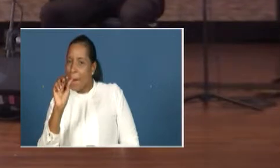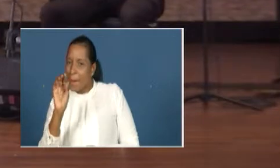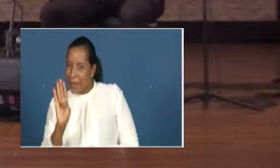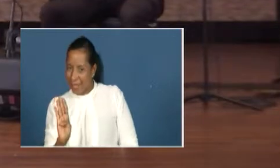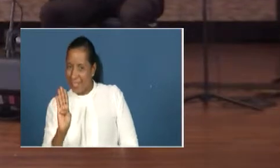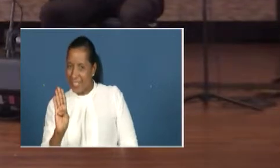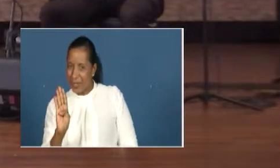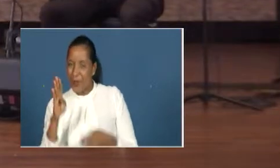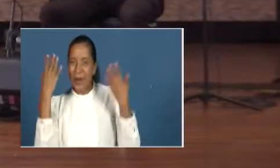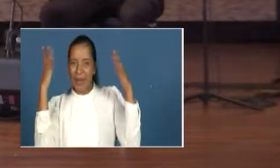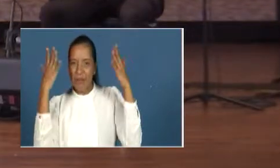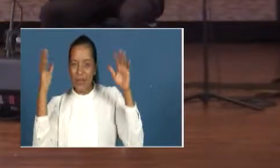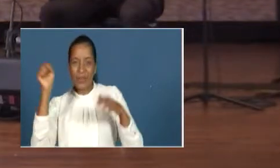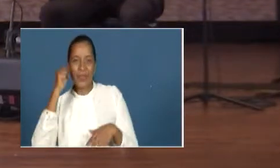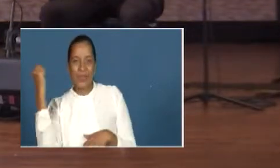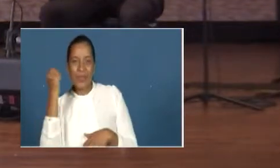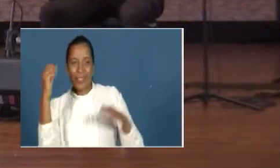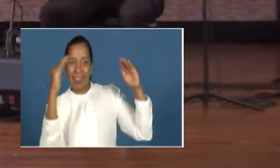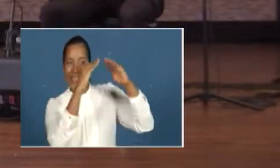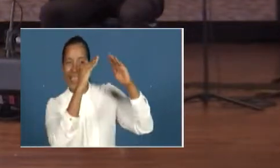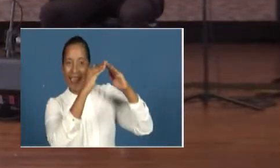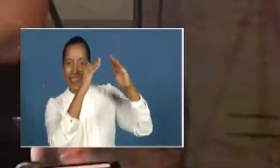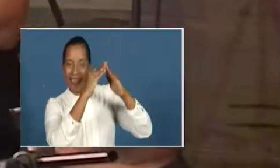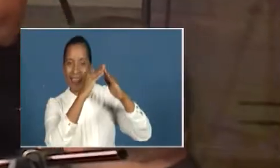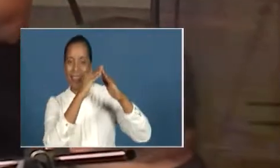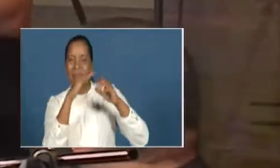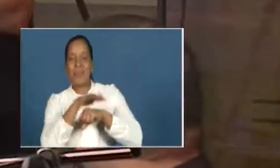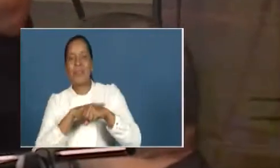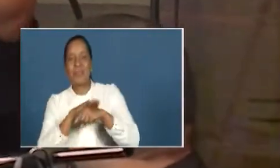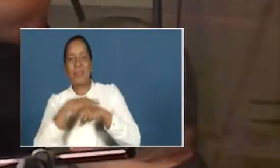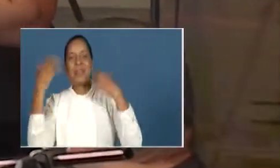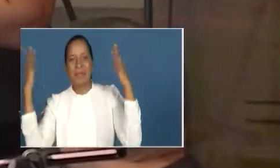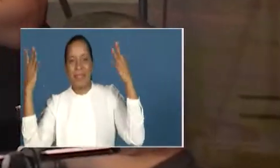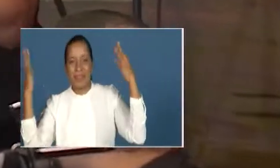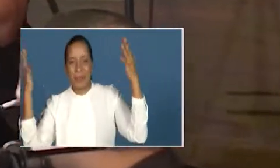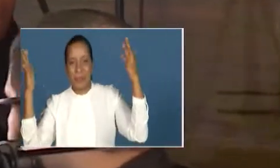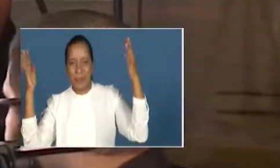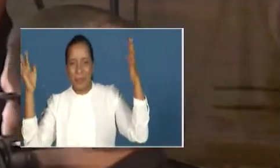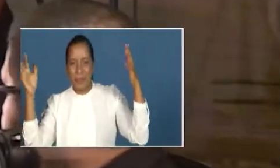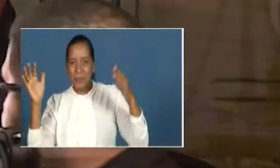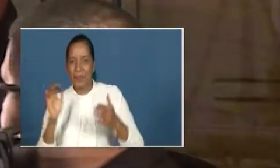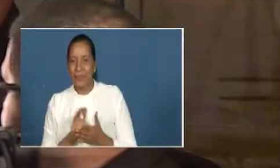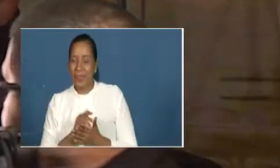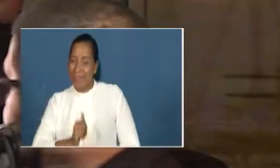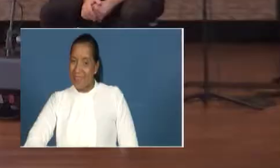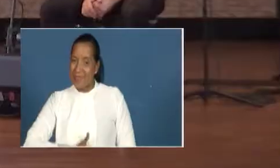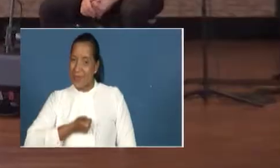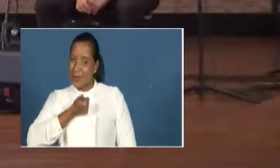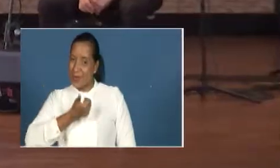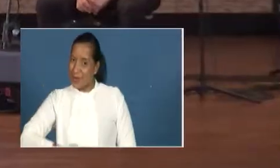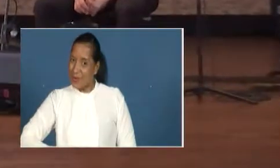Arnulfo Barrios. Creo que en la casa, por favor, vengan esos aplausos en casa. Orgullo,